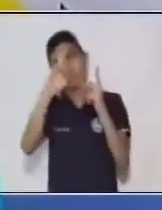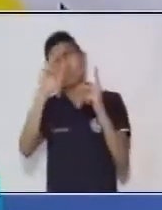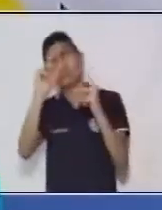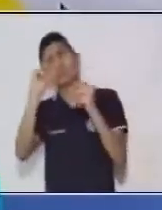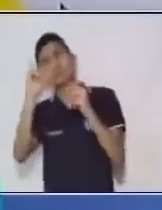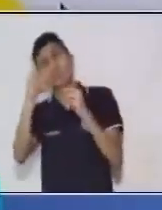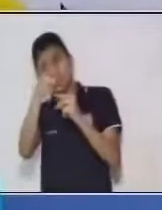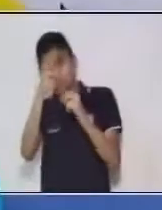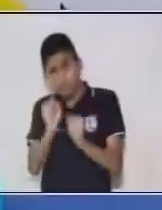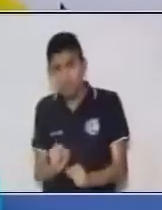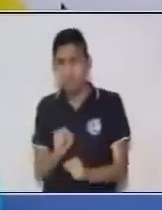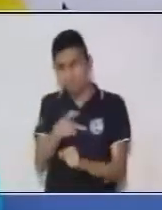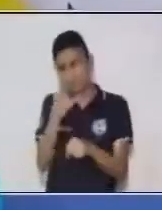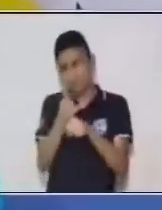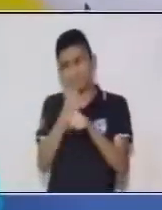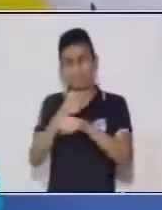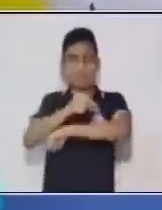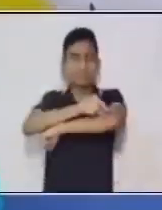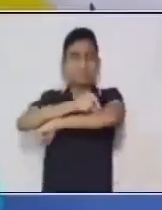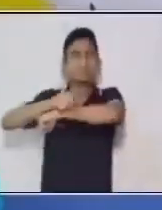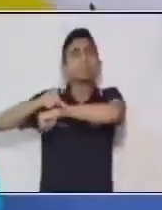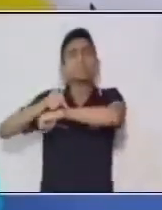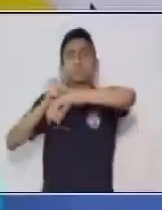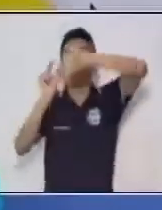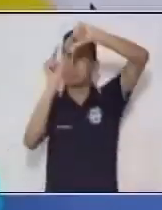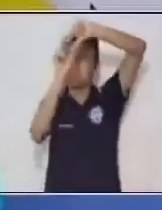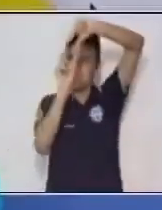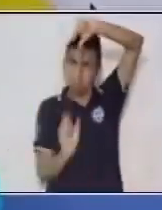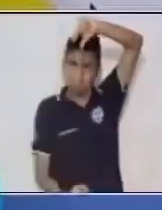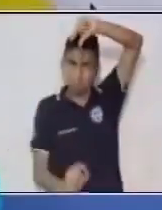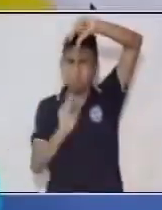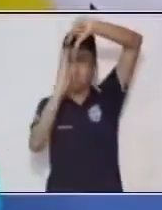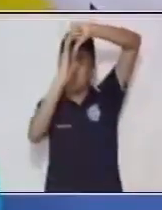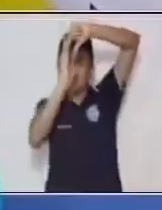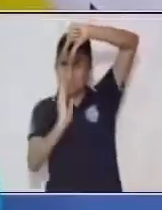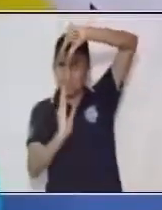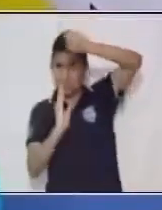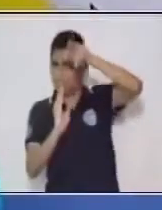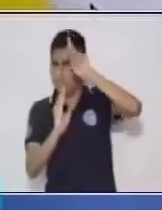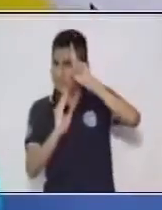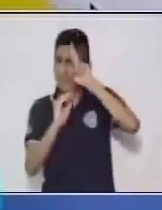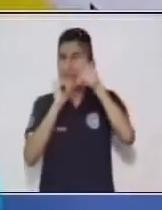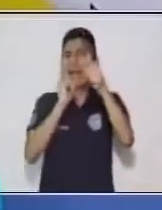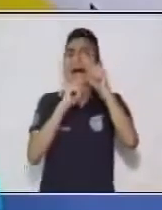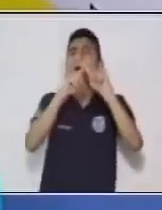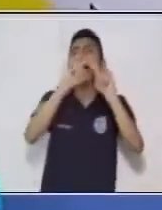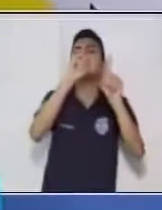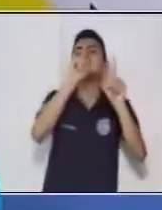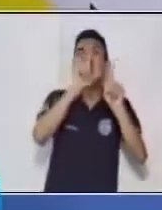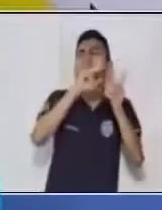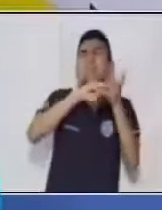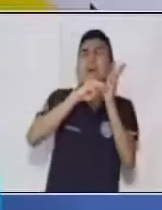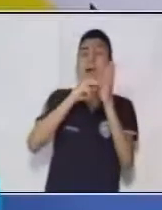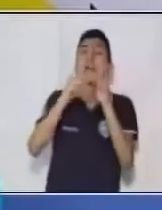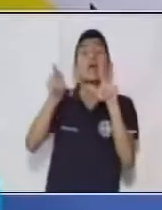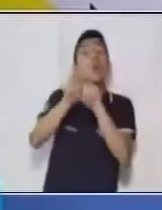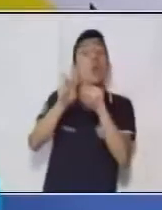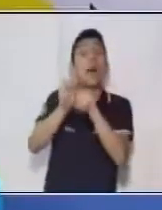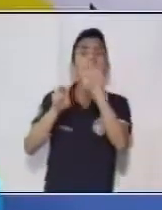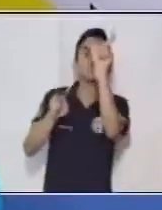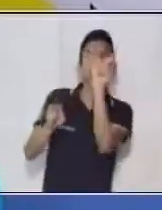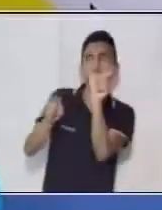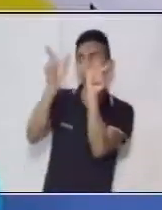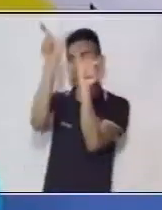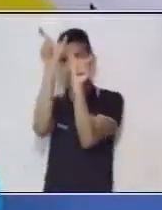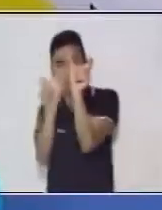y dividirlo en dos partes iguales? Sí. Entonces puedo dividirlo con